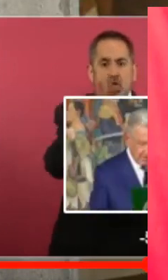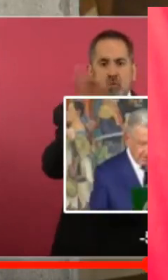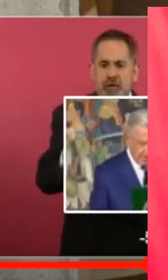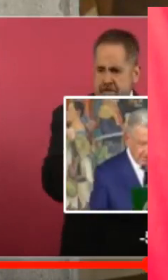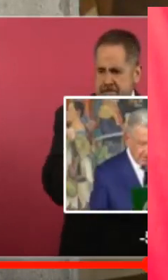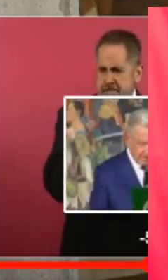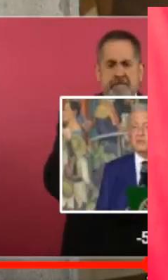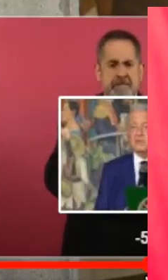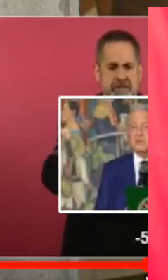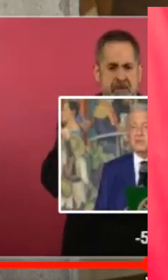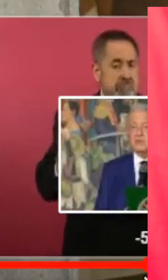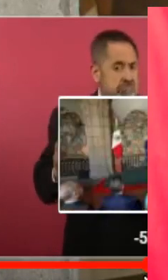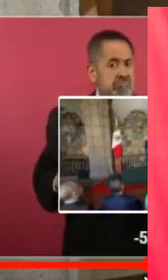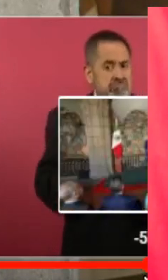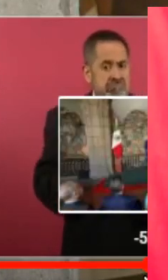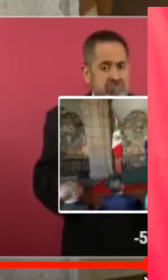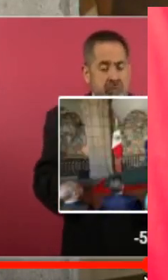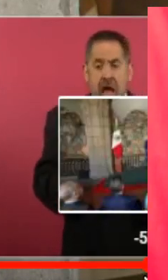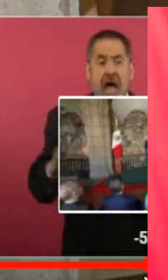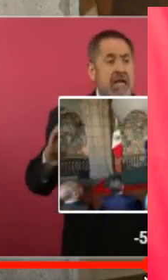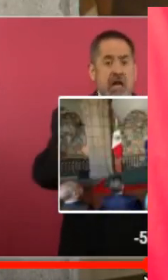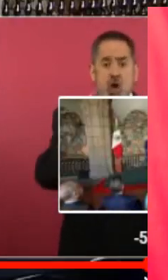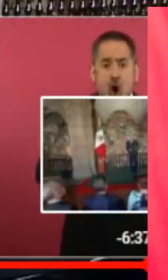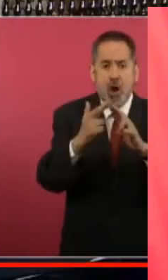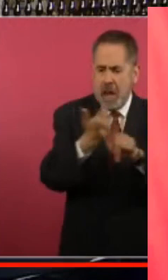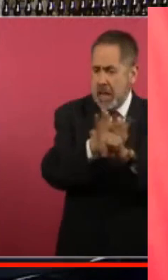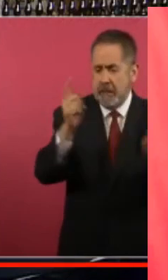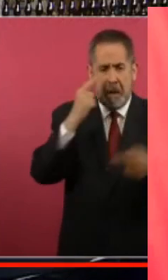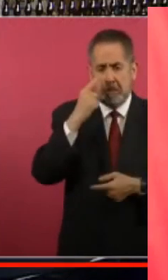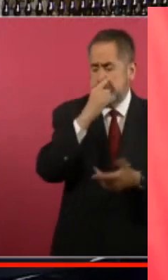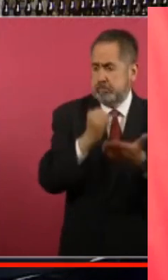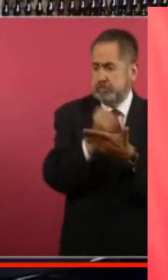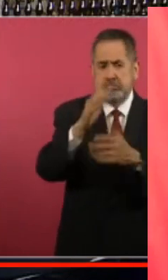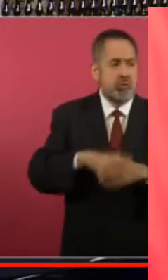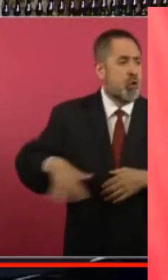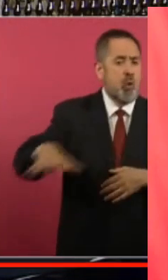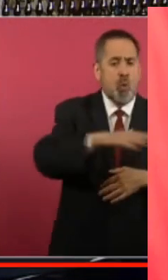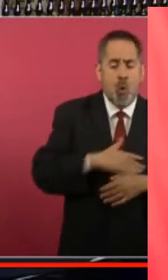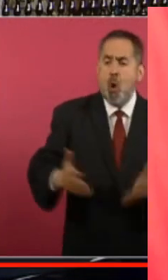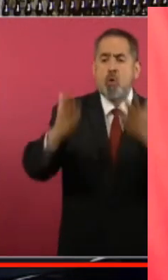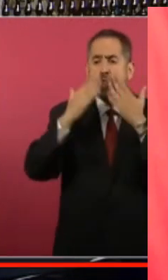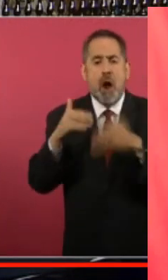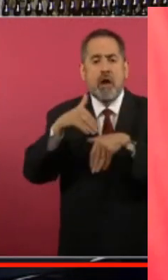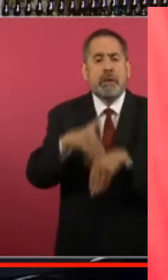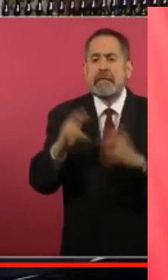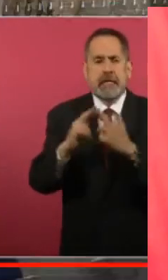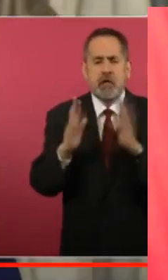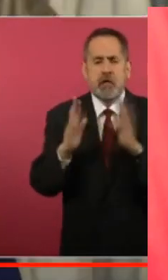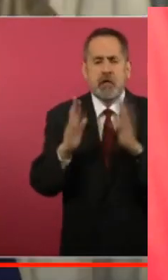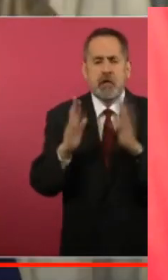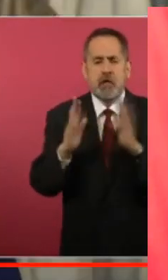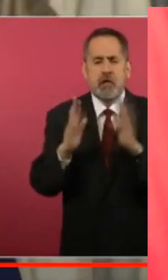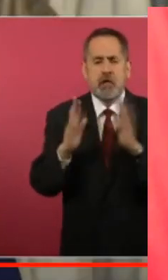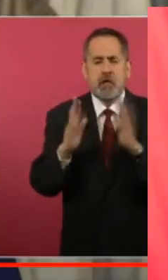Existe libertad religiosa y Estado laico. Eso sí. Se está demostrando que la